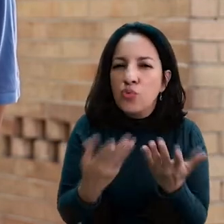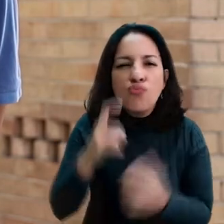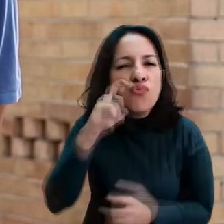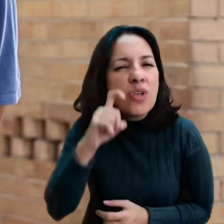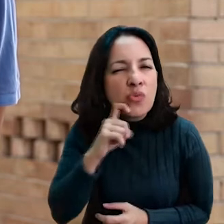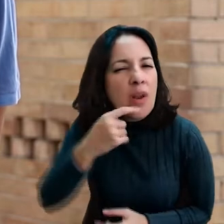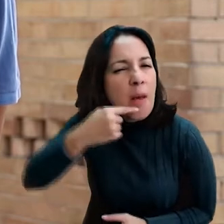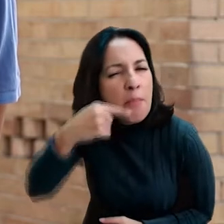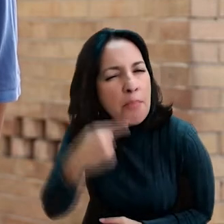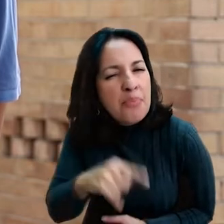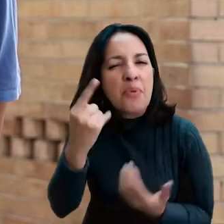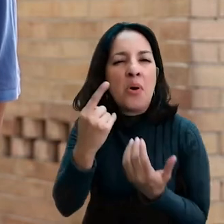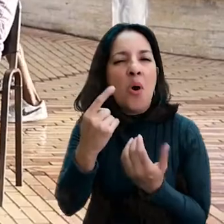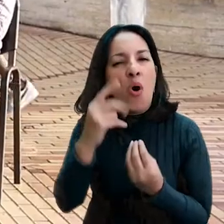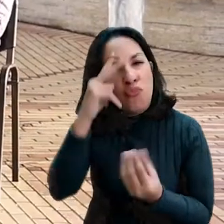vivir, de existir.